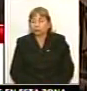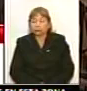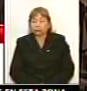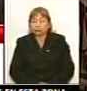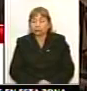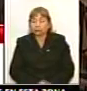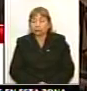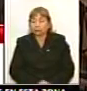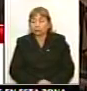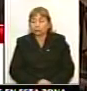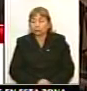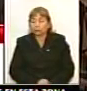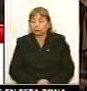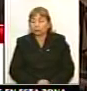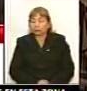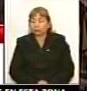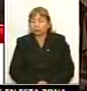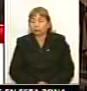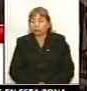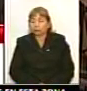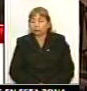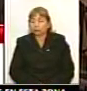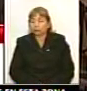Dos votos. Sí.